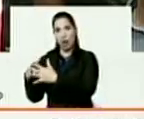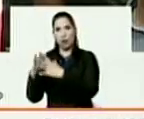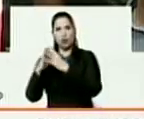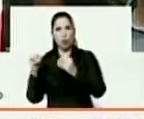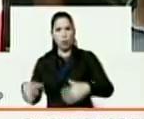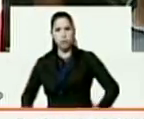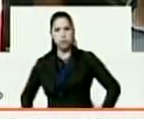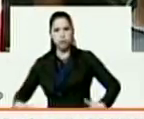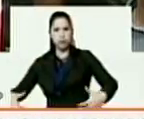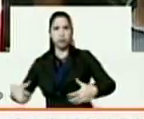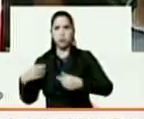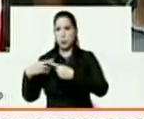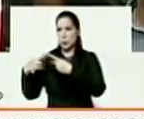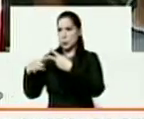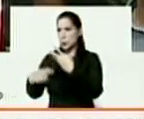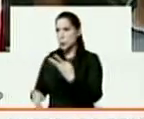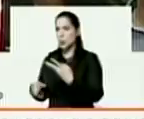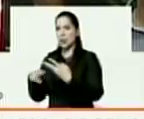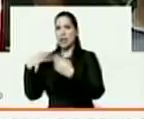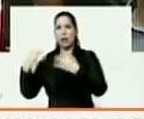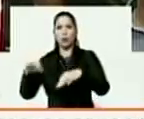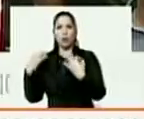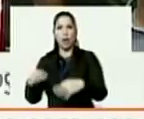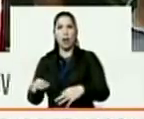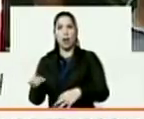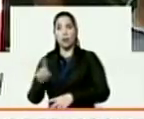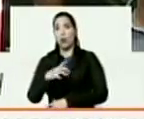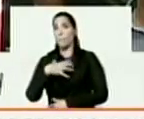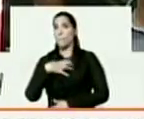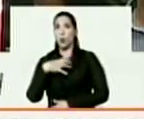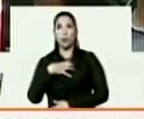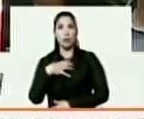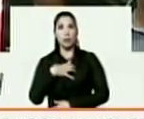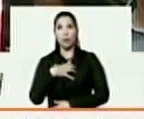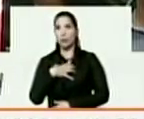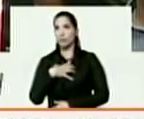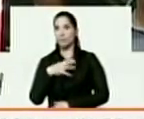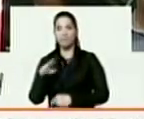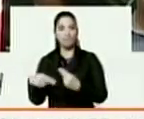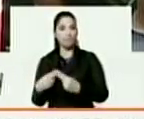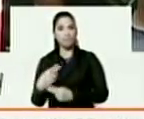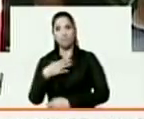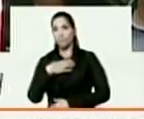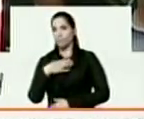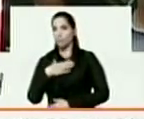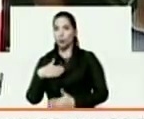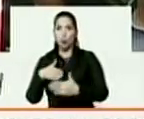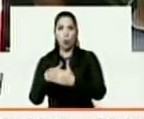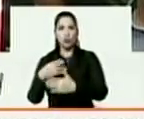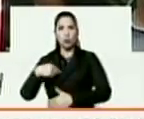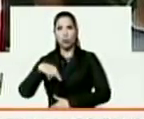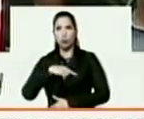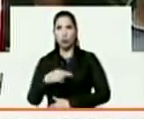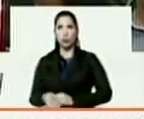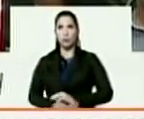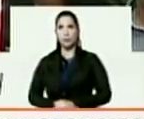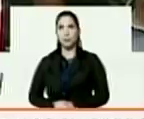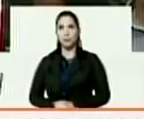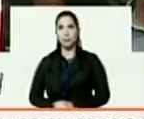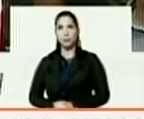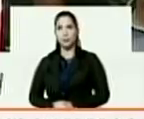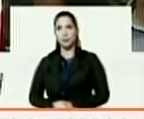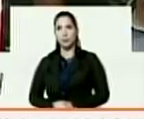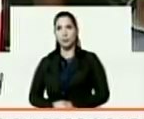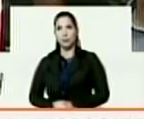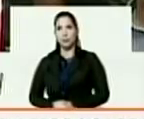riquezas nuestras los recursos naturales y no han podido ni podrán con nosotros han podido ni